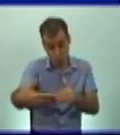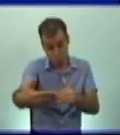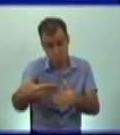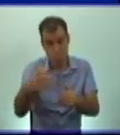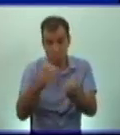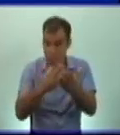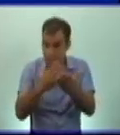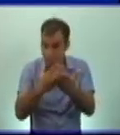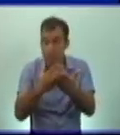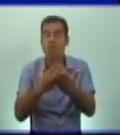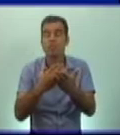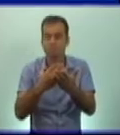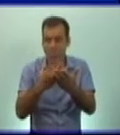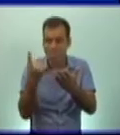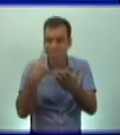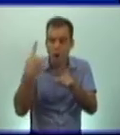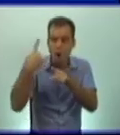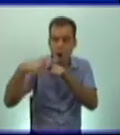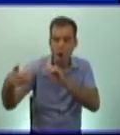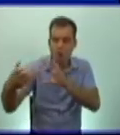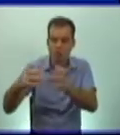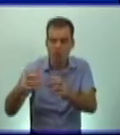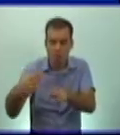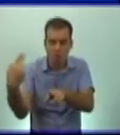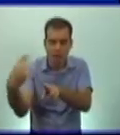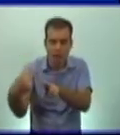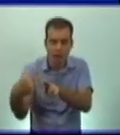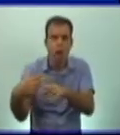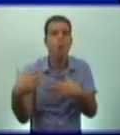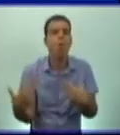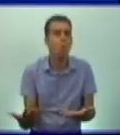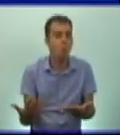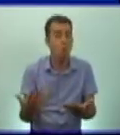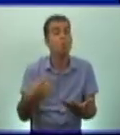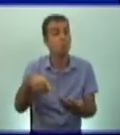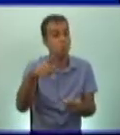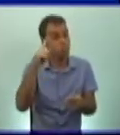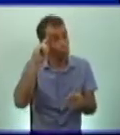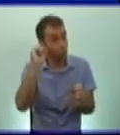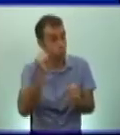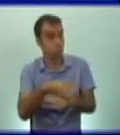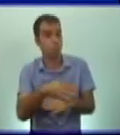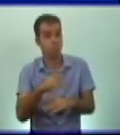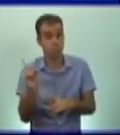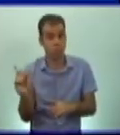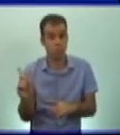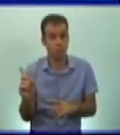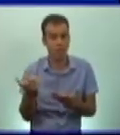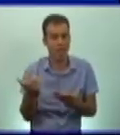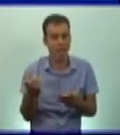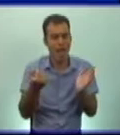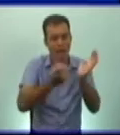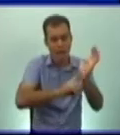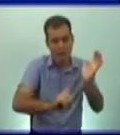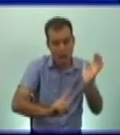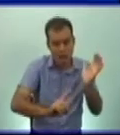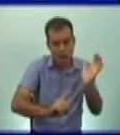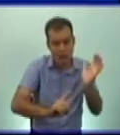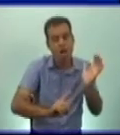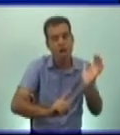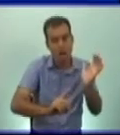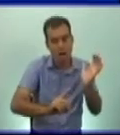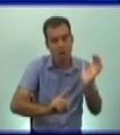a ver otra clasificación de las reacciones químicas. Por tanto, ustedes tienen que tener claro, cuando me hablen de la energía, del